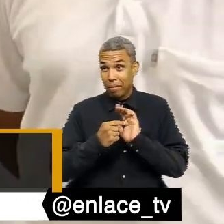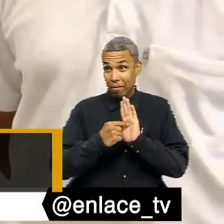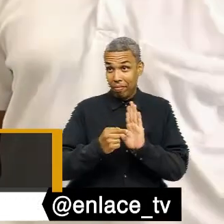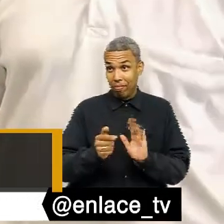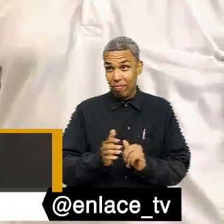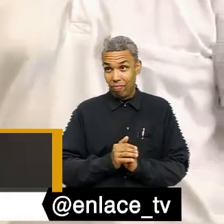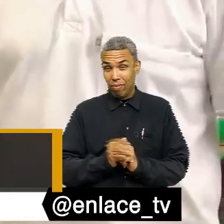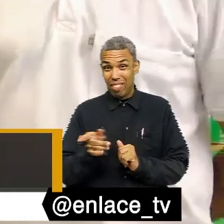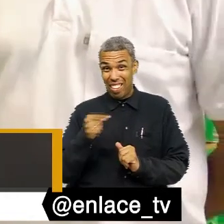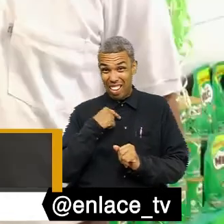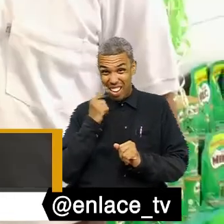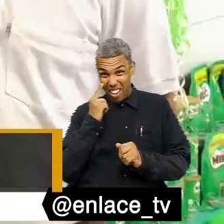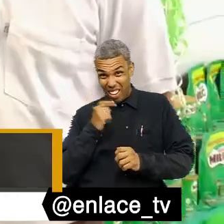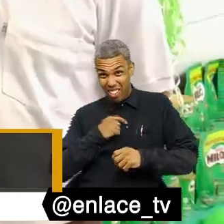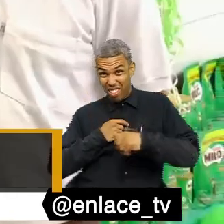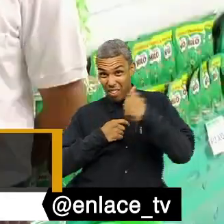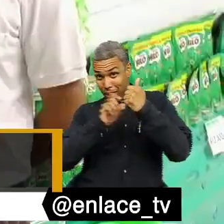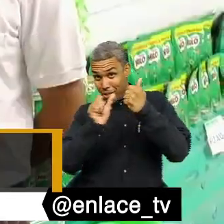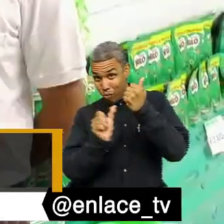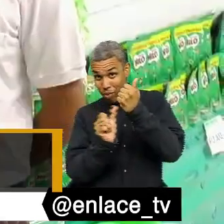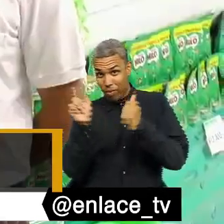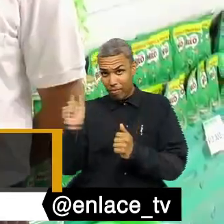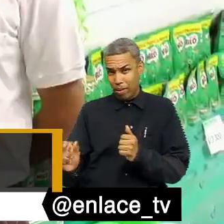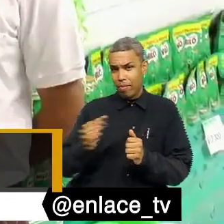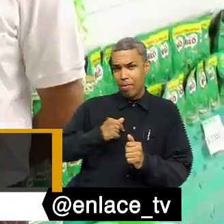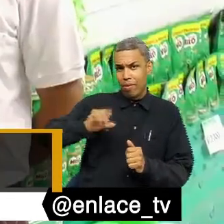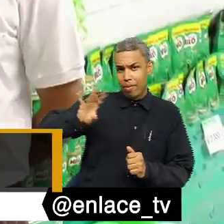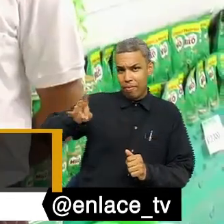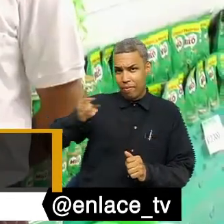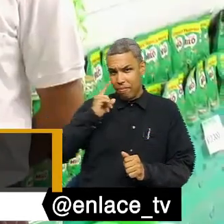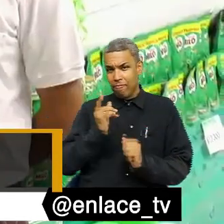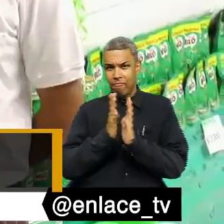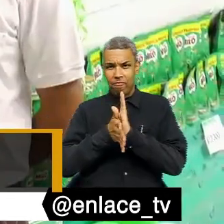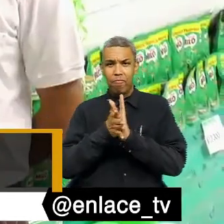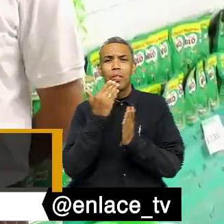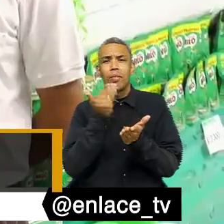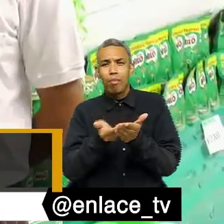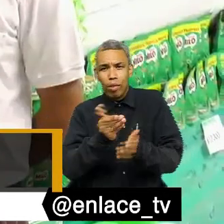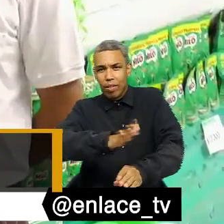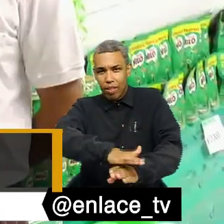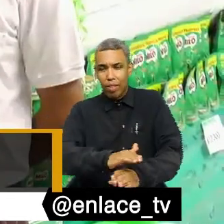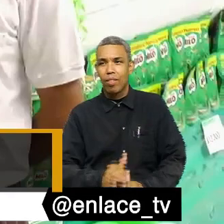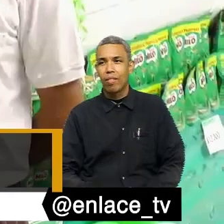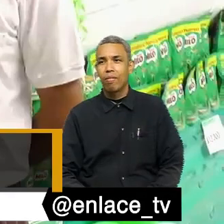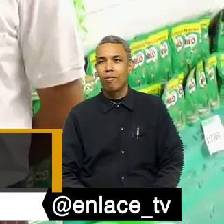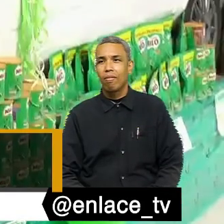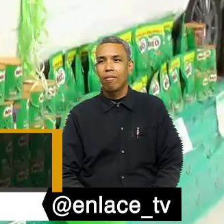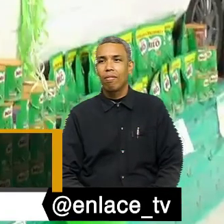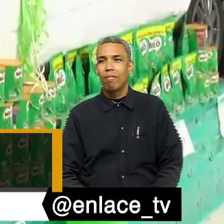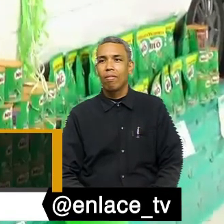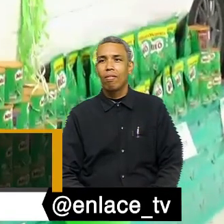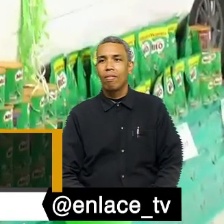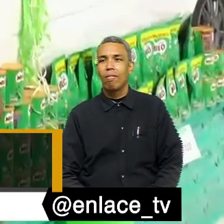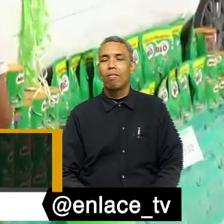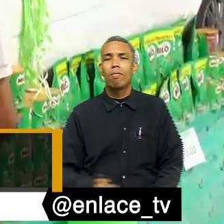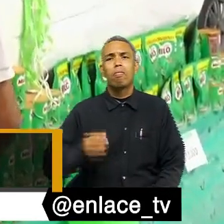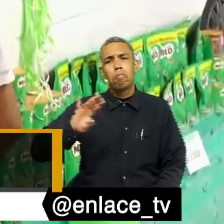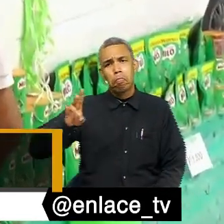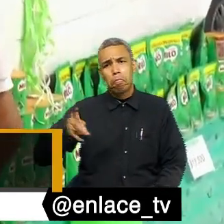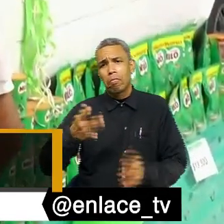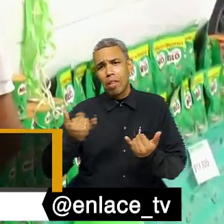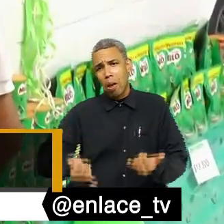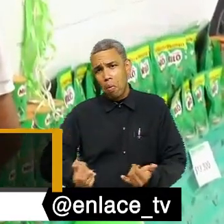para participar en la rifa de este carro, Iván. Para todos los televidentes, muy buenas tardes. Sí, Autoservicio La Quinta está en este momento haciendo el